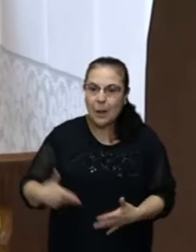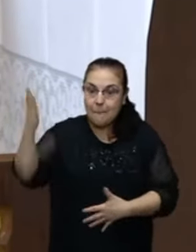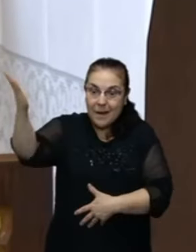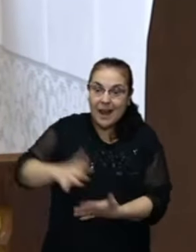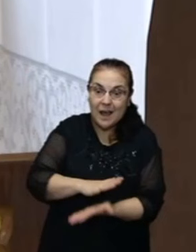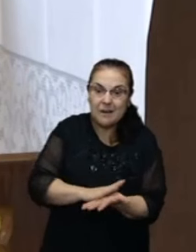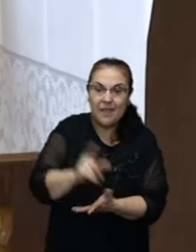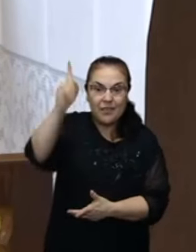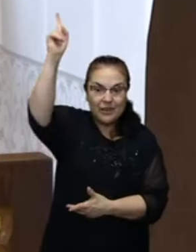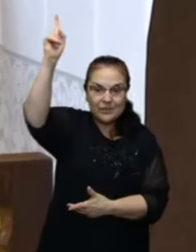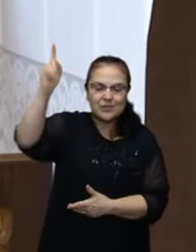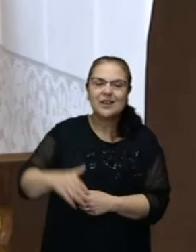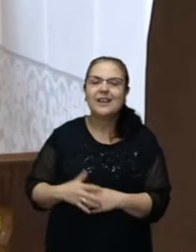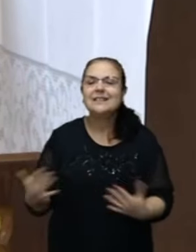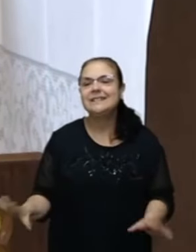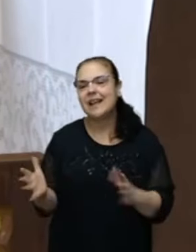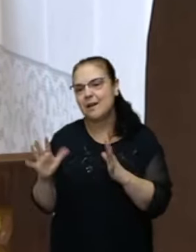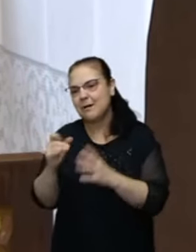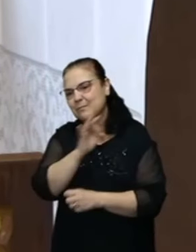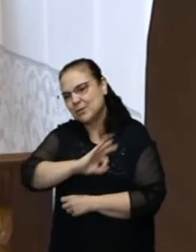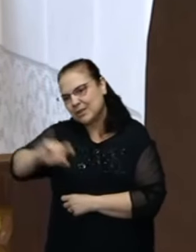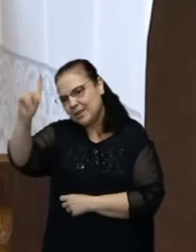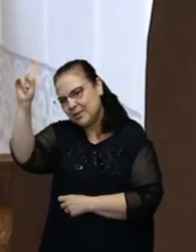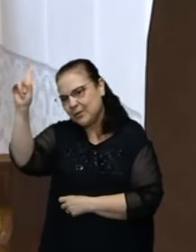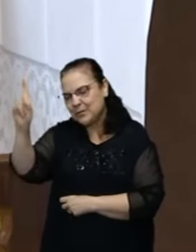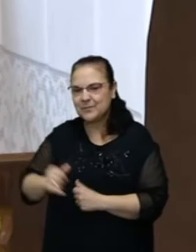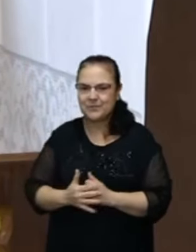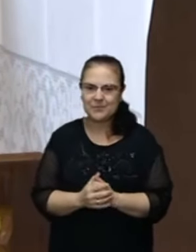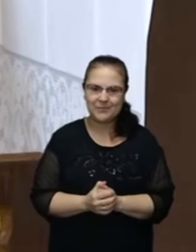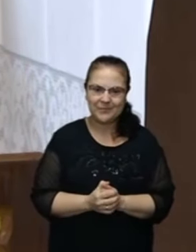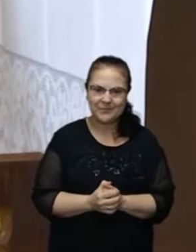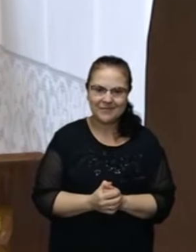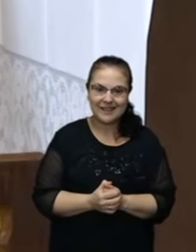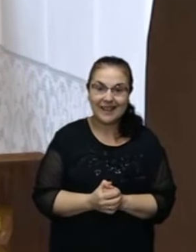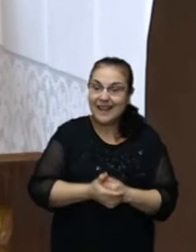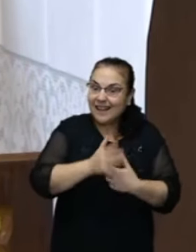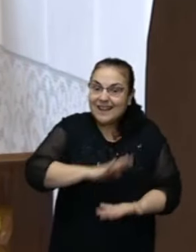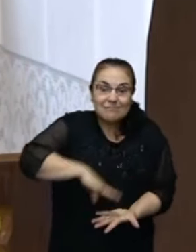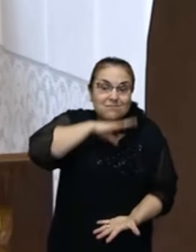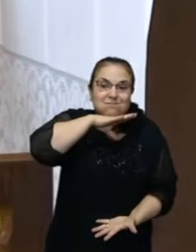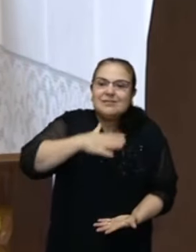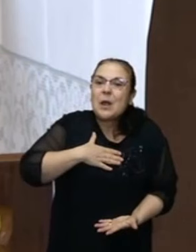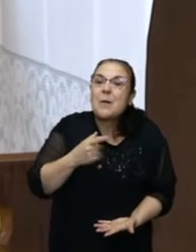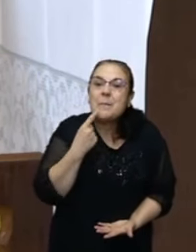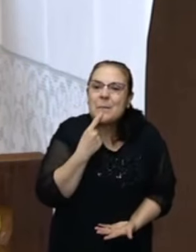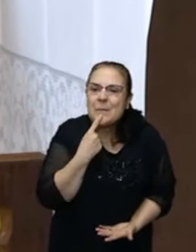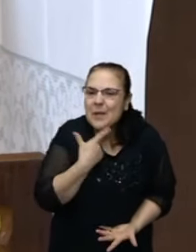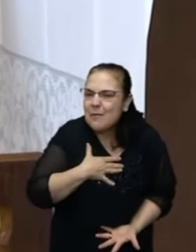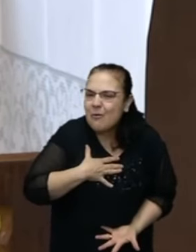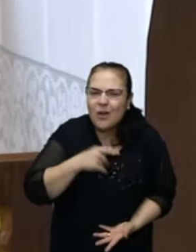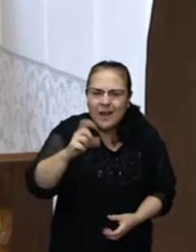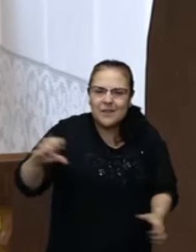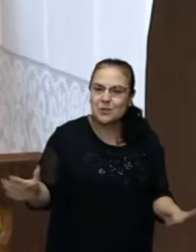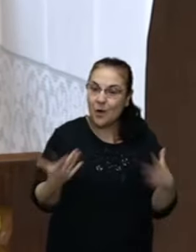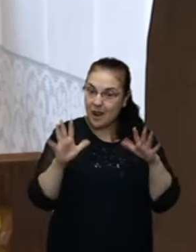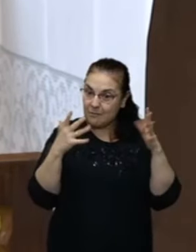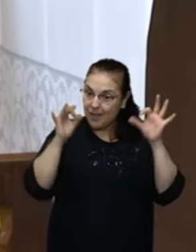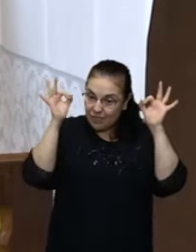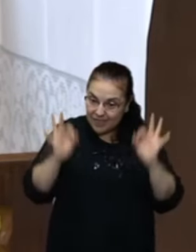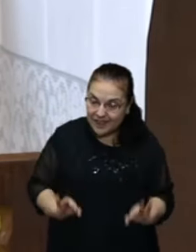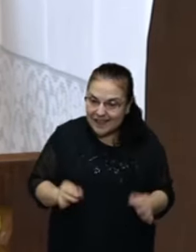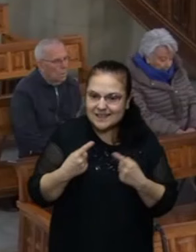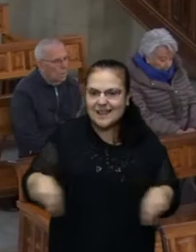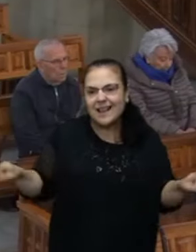Palabra de Dios. Te alabamos, Señor. Que se llene mi boca de tu alabanza y así cantaré tu